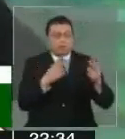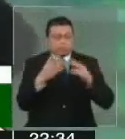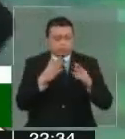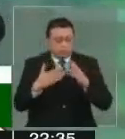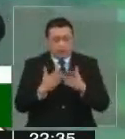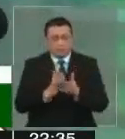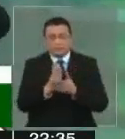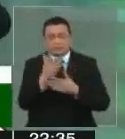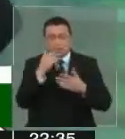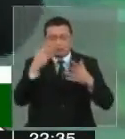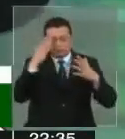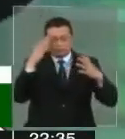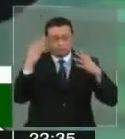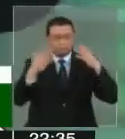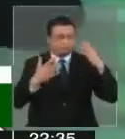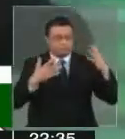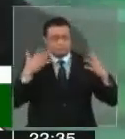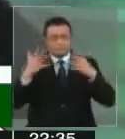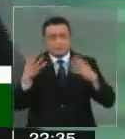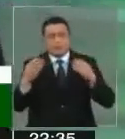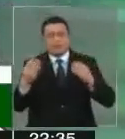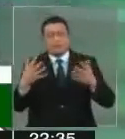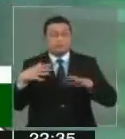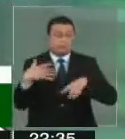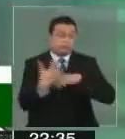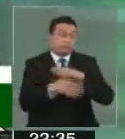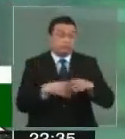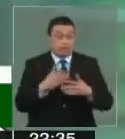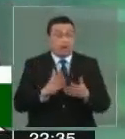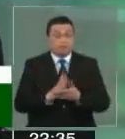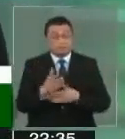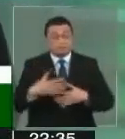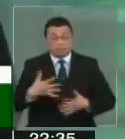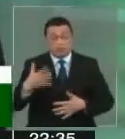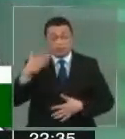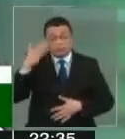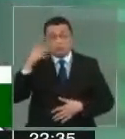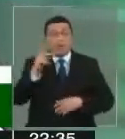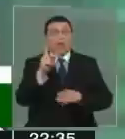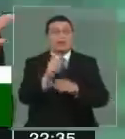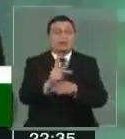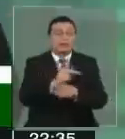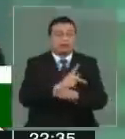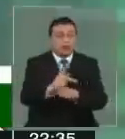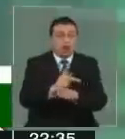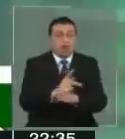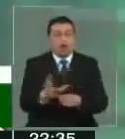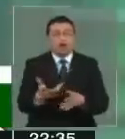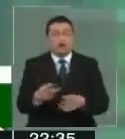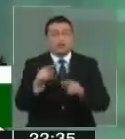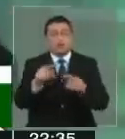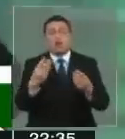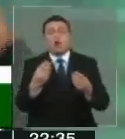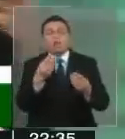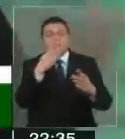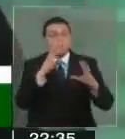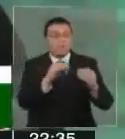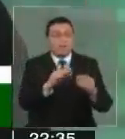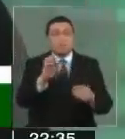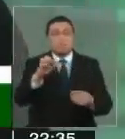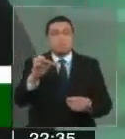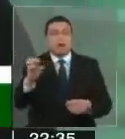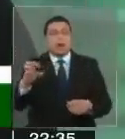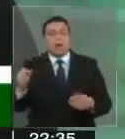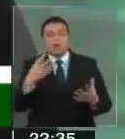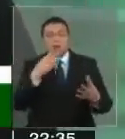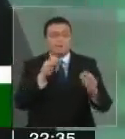está al principio, que uno no sabe qué es arriba y qué es abajo, para kinesiólogos, que cómo hablar con los padres, en fin, empezaron